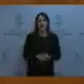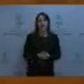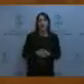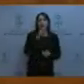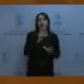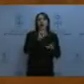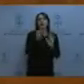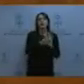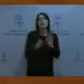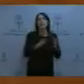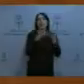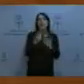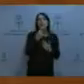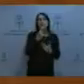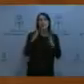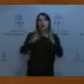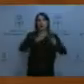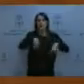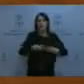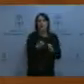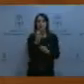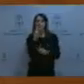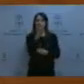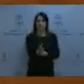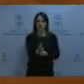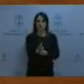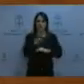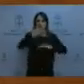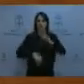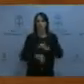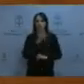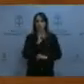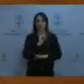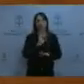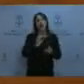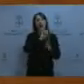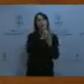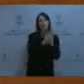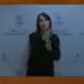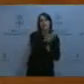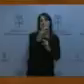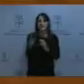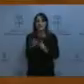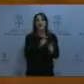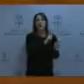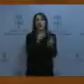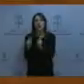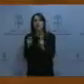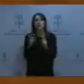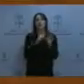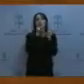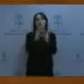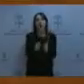plazo máximo de las autorizaciones será de 3 años. Mientras que el artículo 23 señala las concesiones serán por un plazo